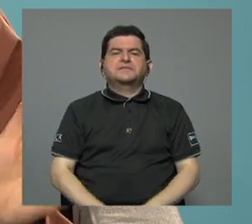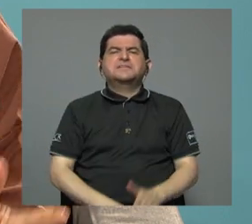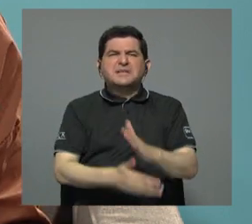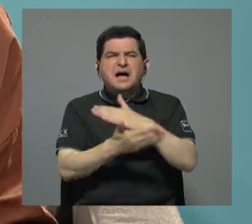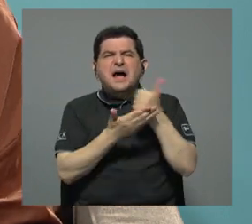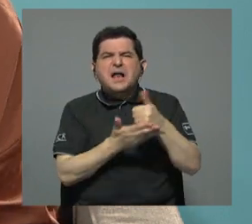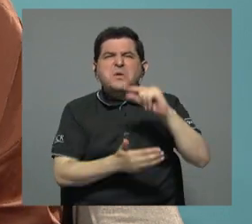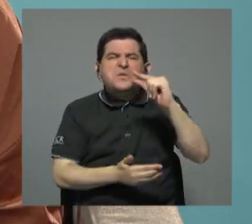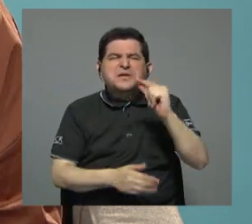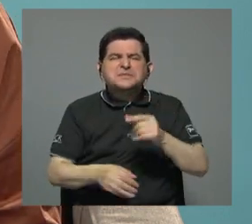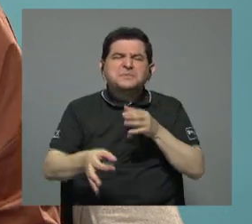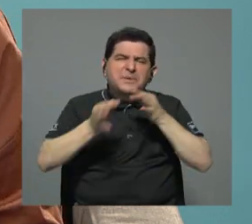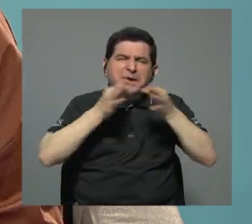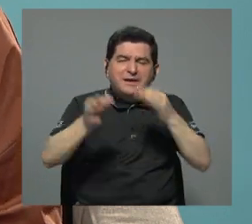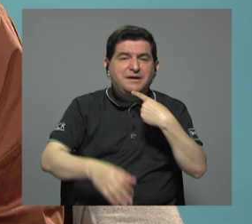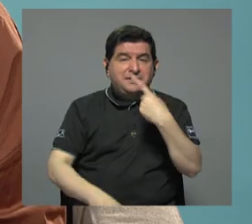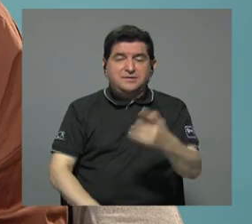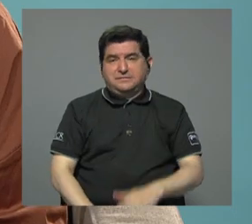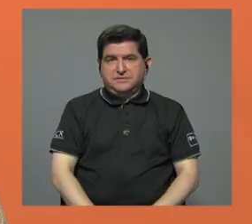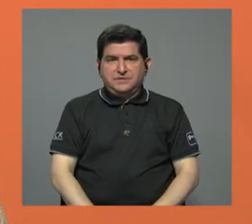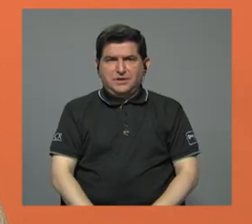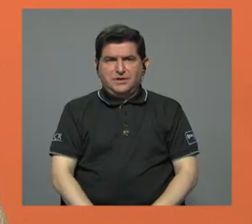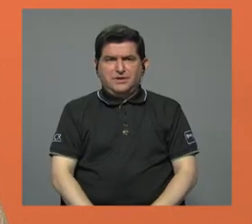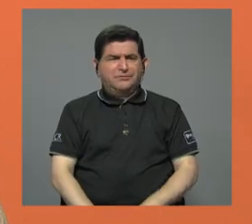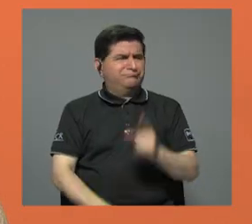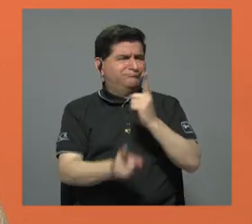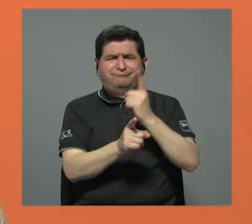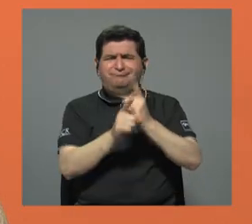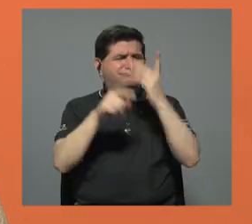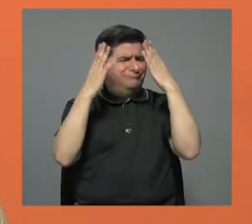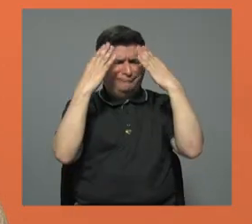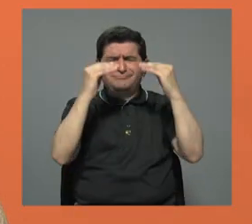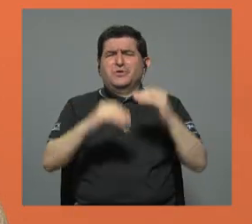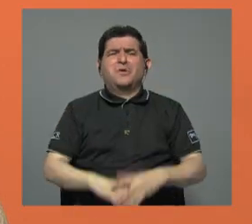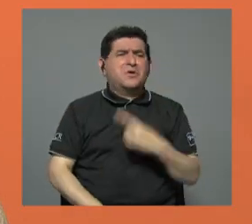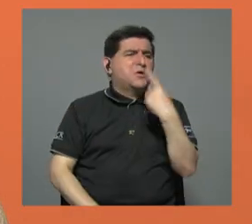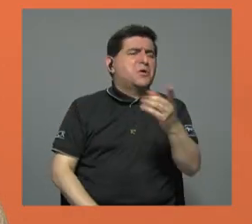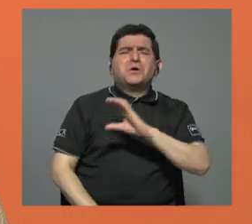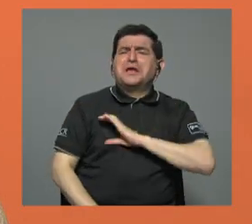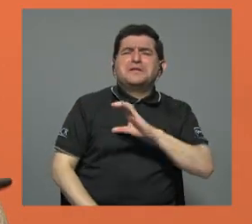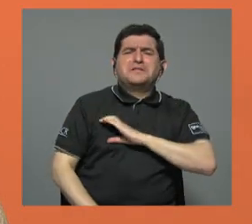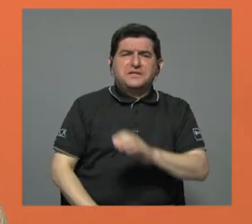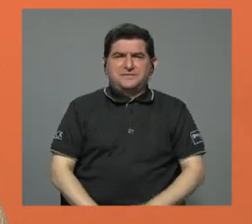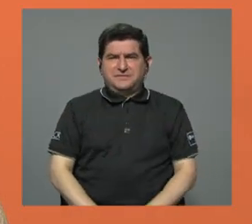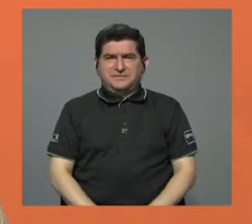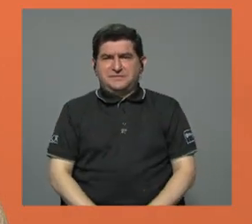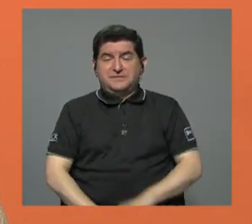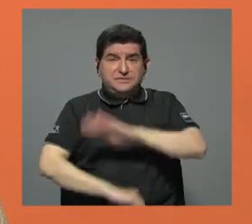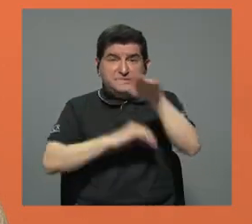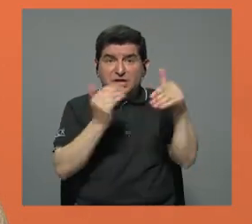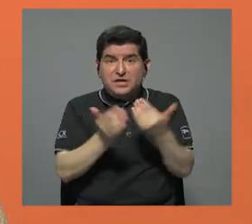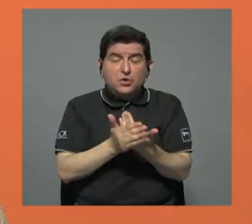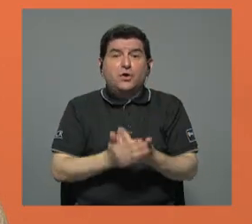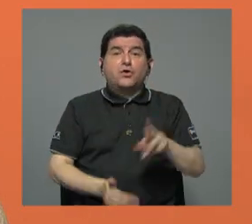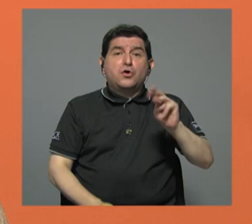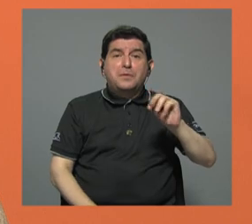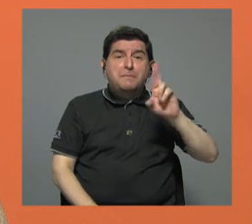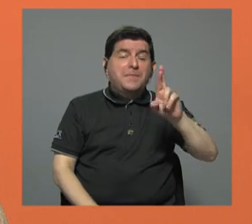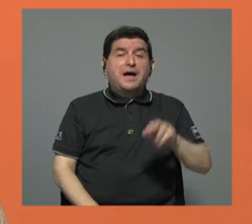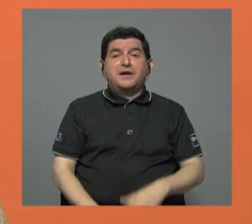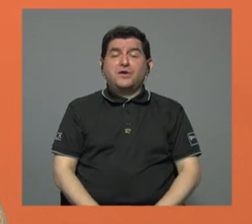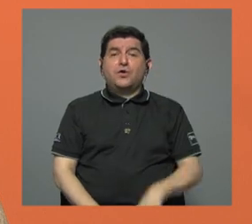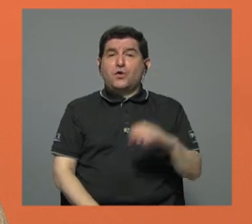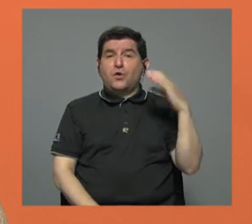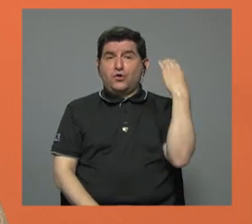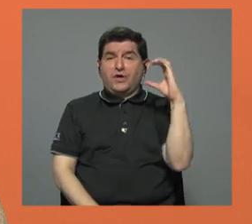breves declaraciones diciendo que bueno que no es correcta la información que está dando la policía básicamente todos en sumario redondo de cartago